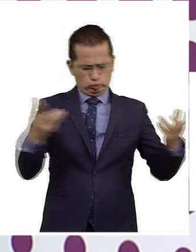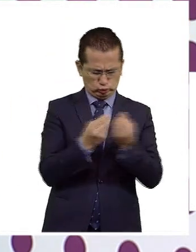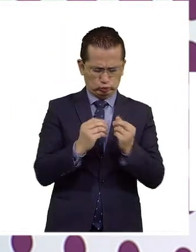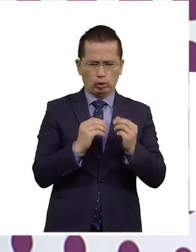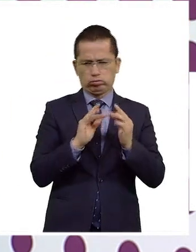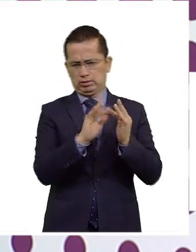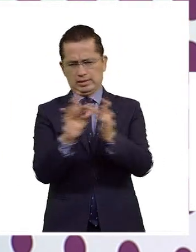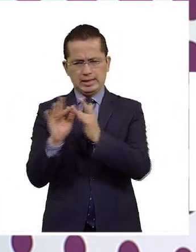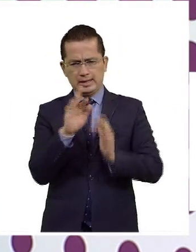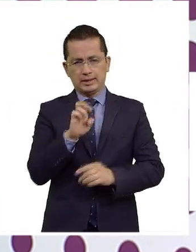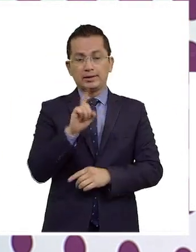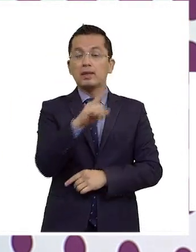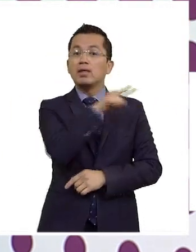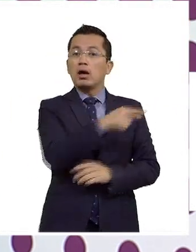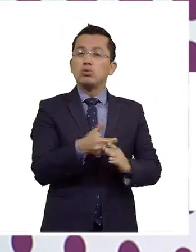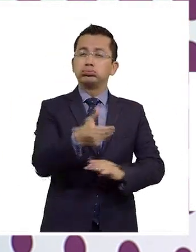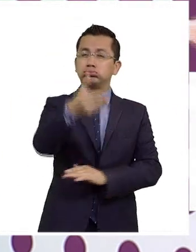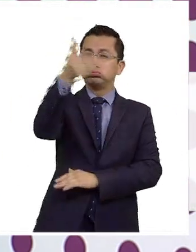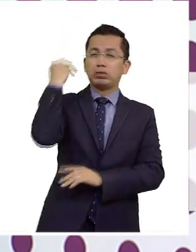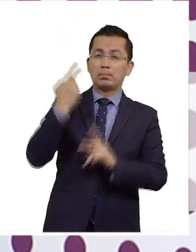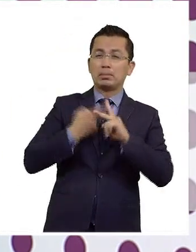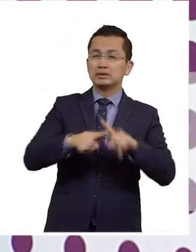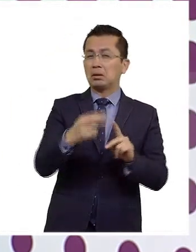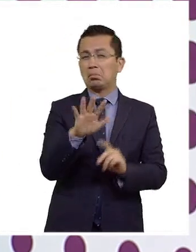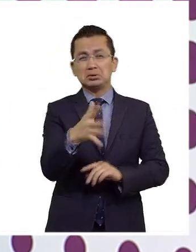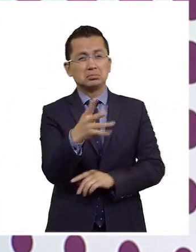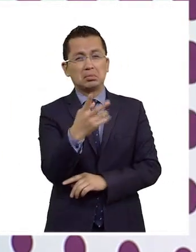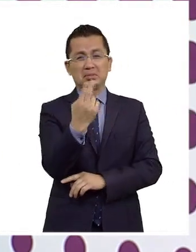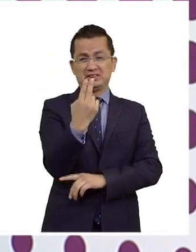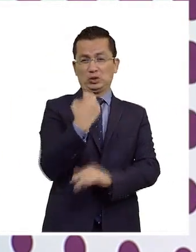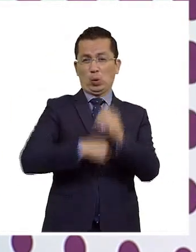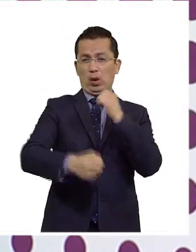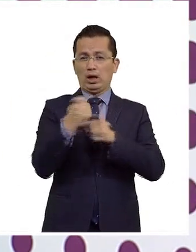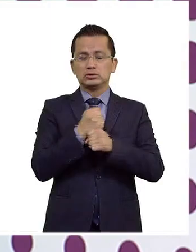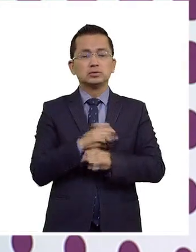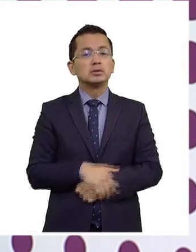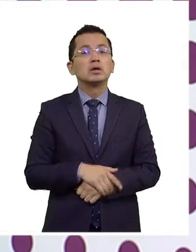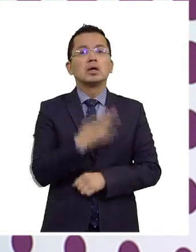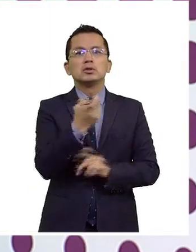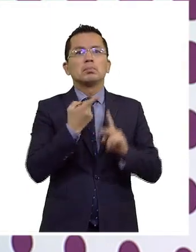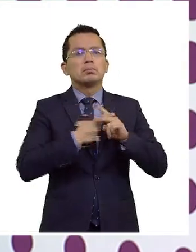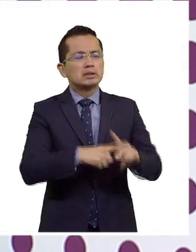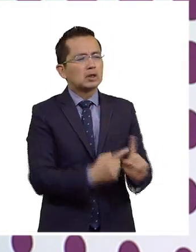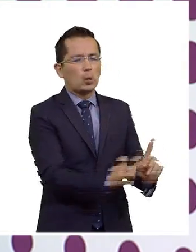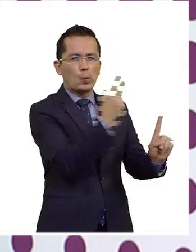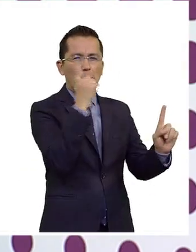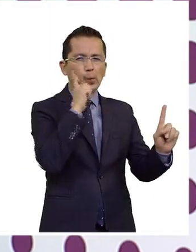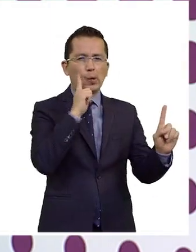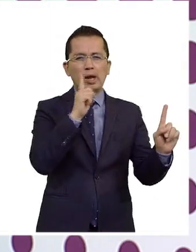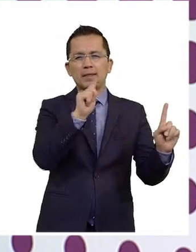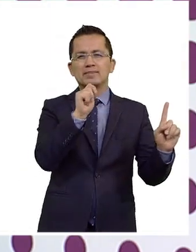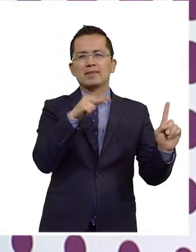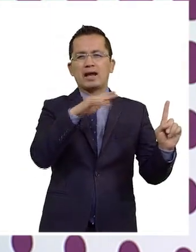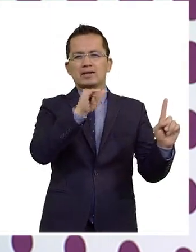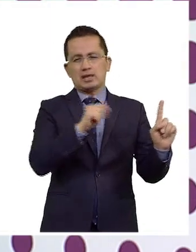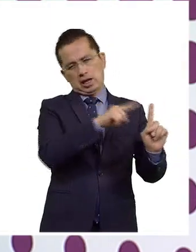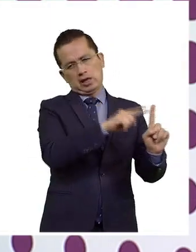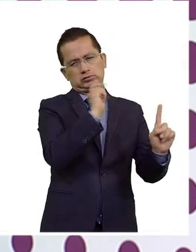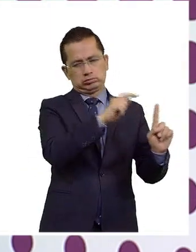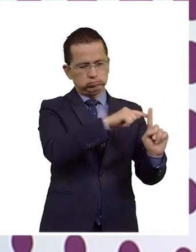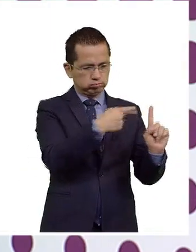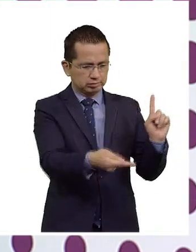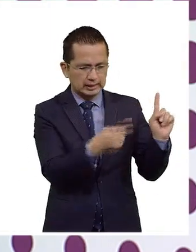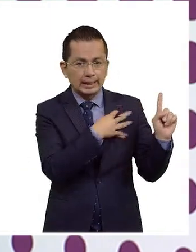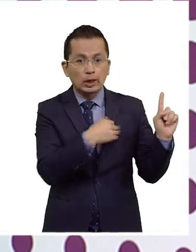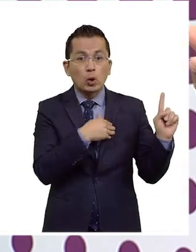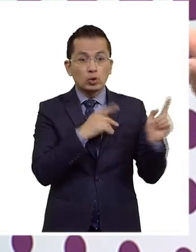de una iniciativa en que Tania, siendo mamá de un chico trans, se da cuenta que nuestros hijos necesitan esa convivencia